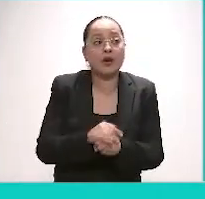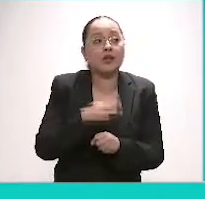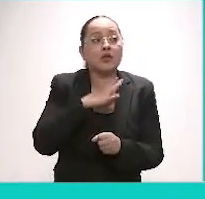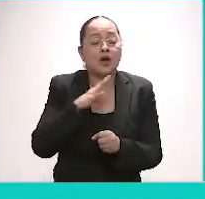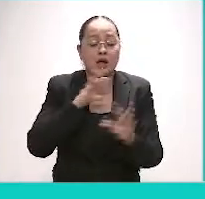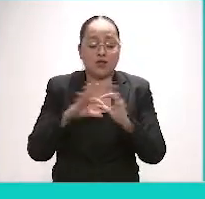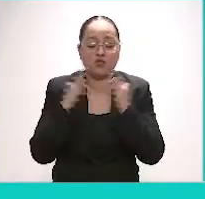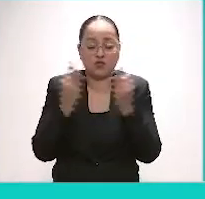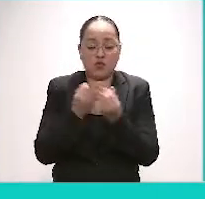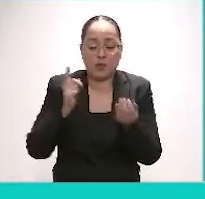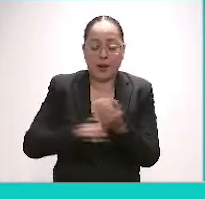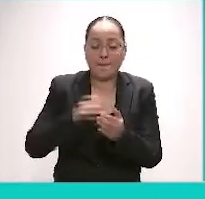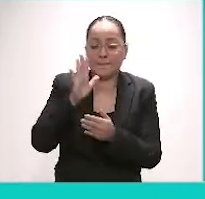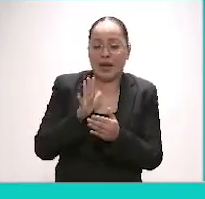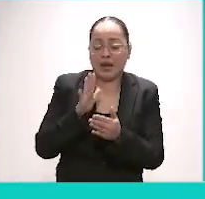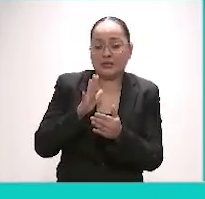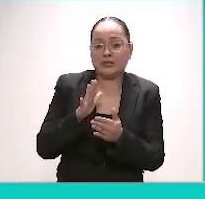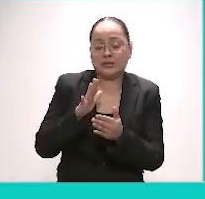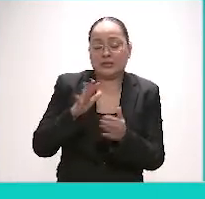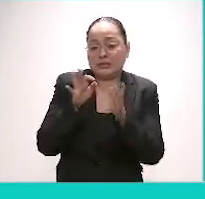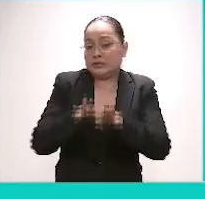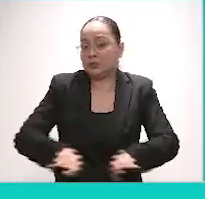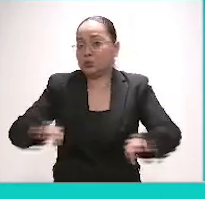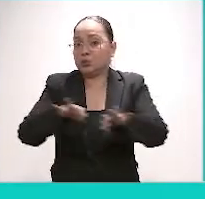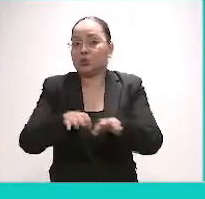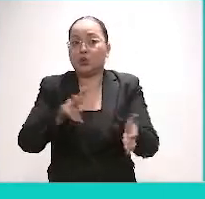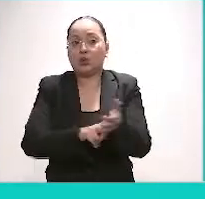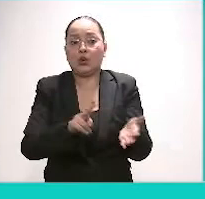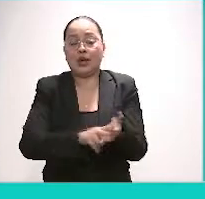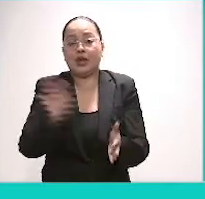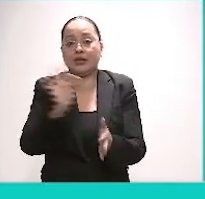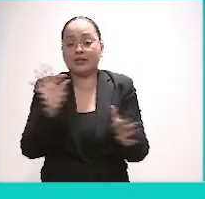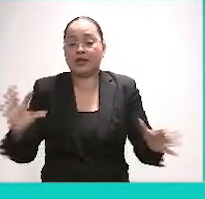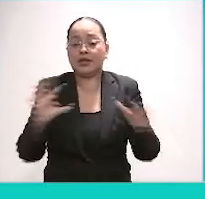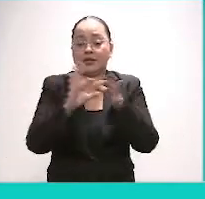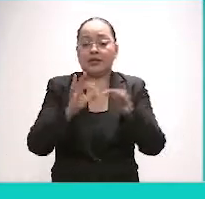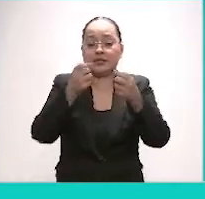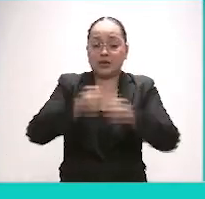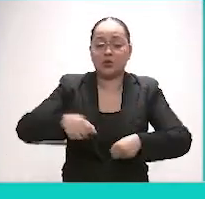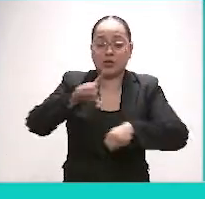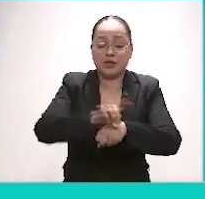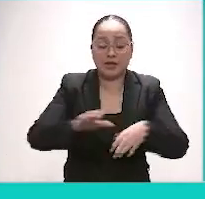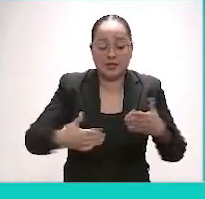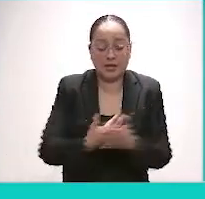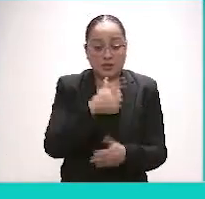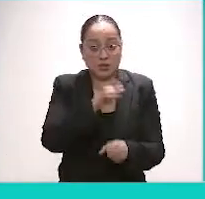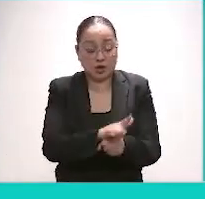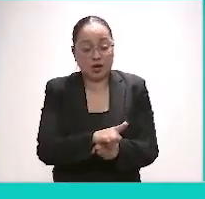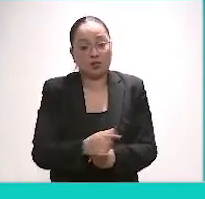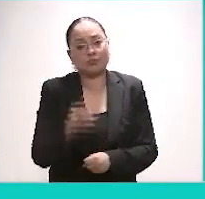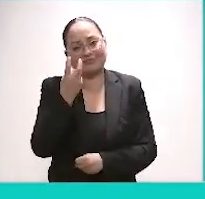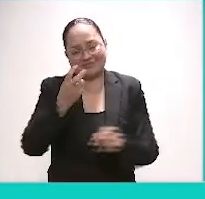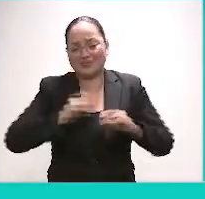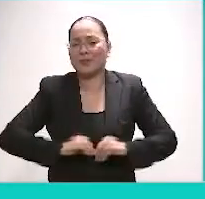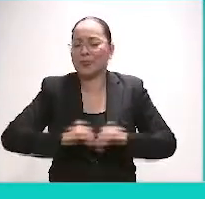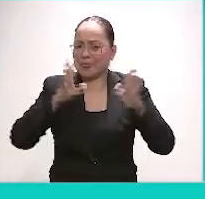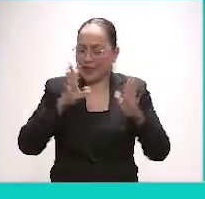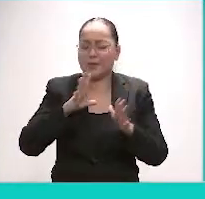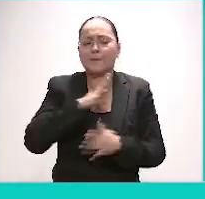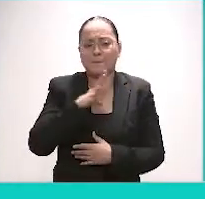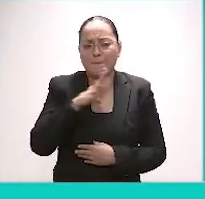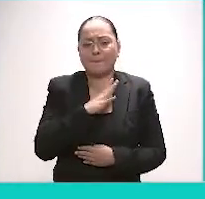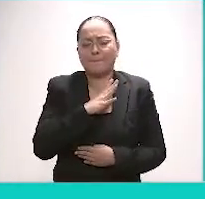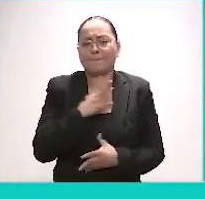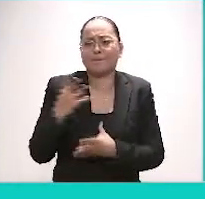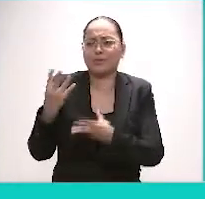pueden considerarse como estrategias y que por ende caerían en el supuesto de seguridad nacional esto indudablemente permite que